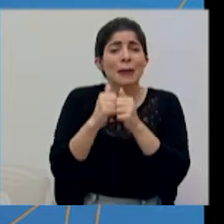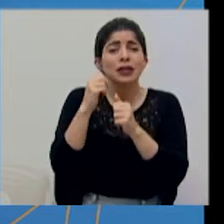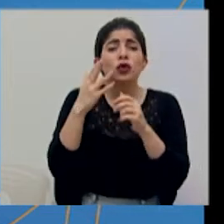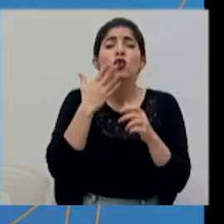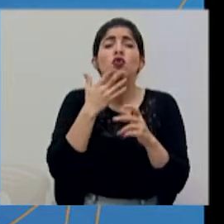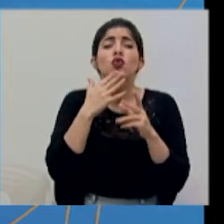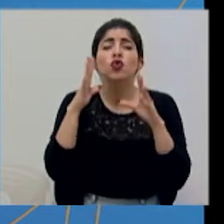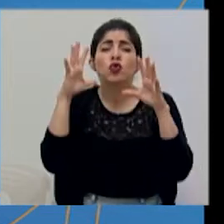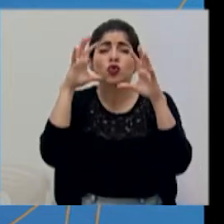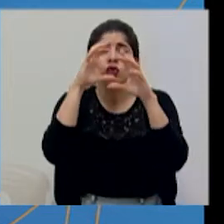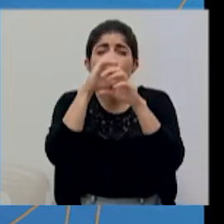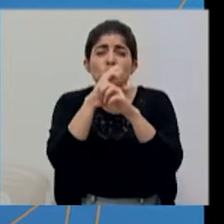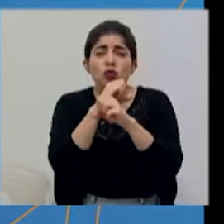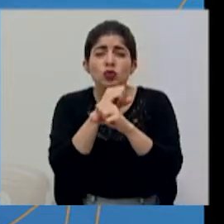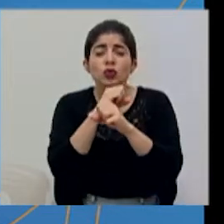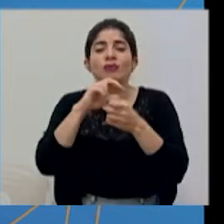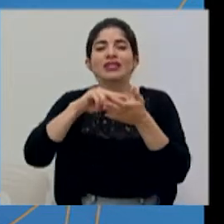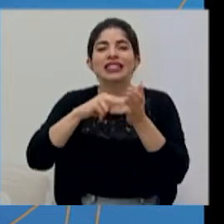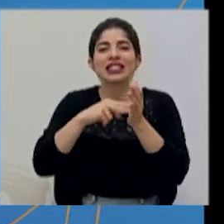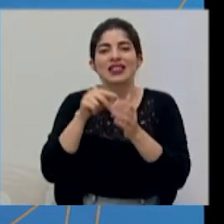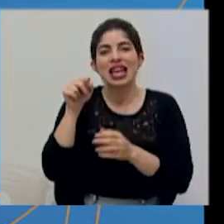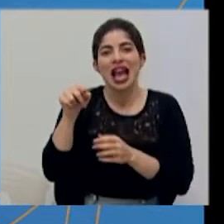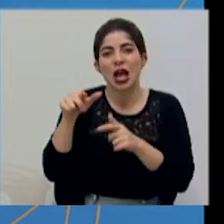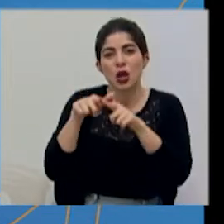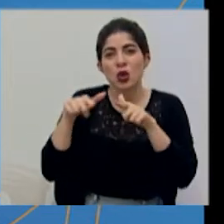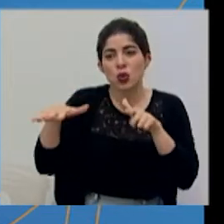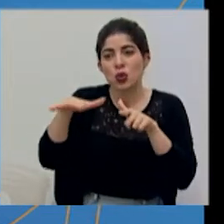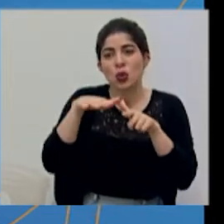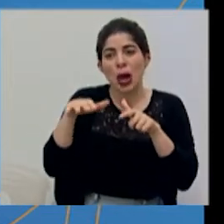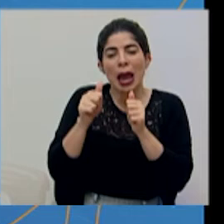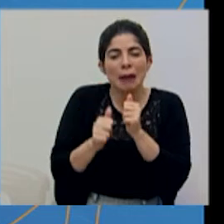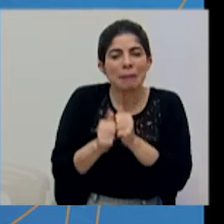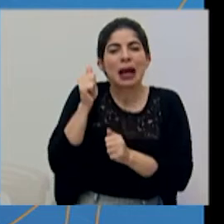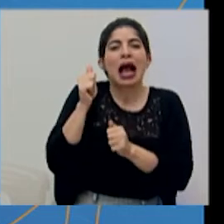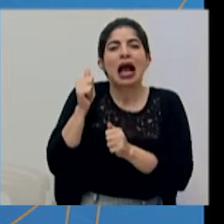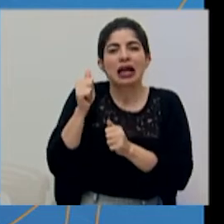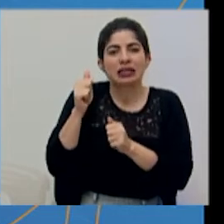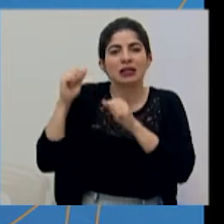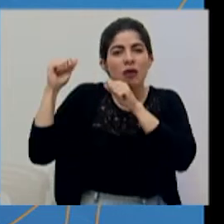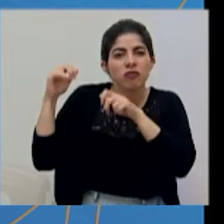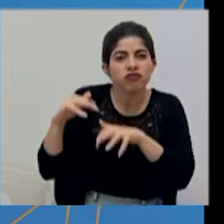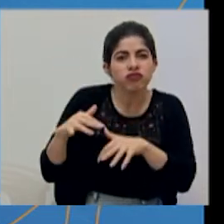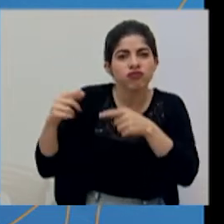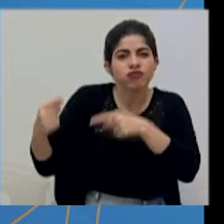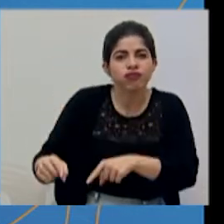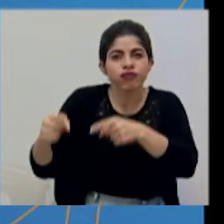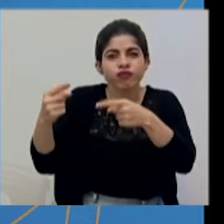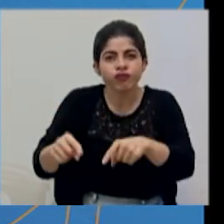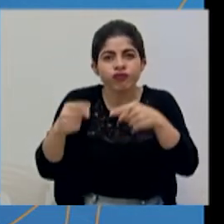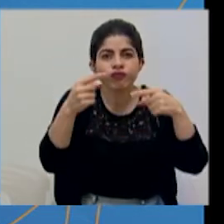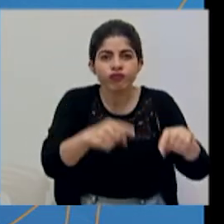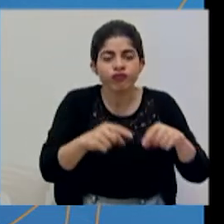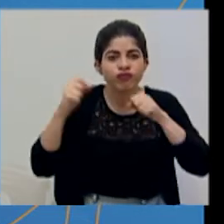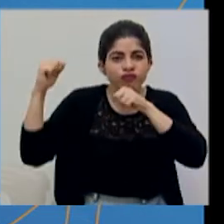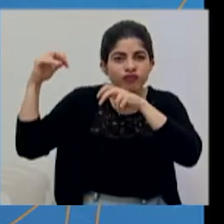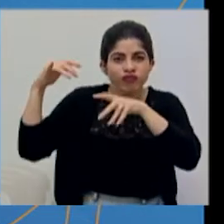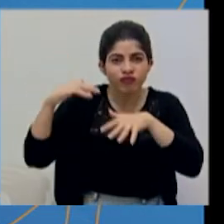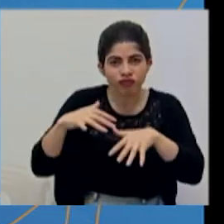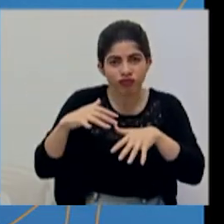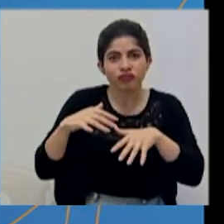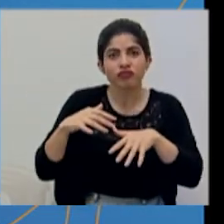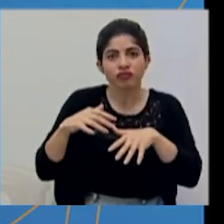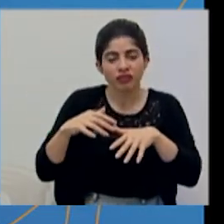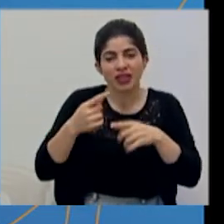oscuras nos indican donde se concentra mayor cantidad de deslizamientos en